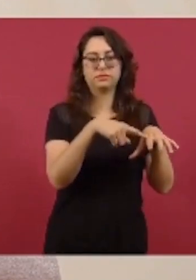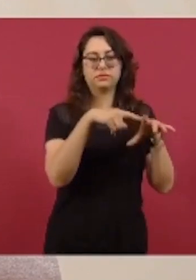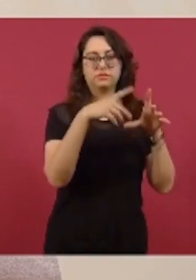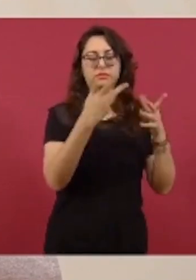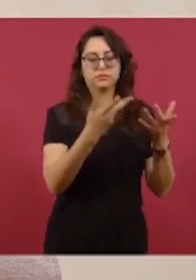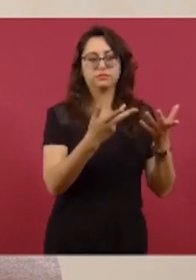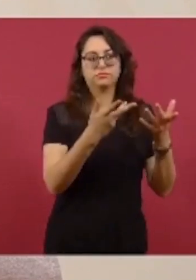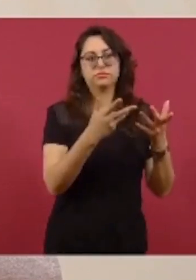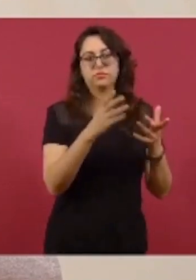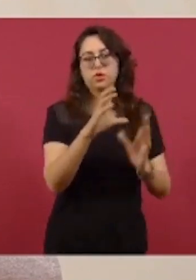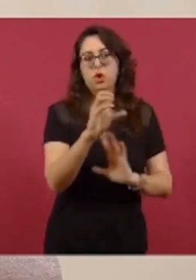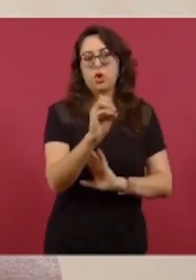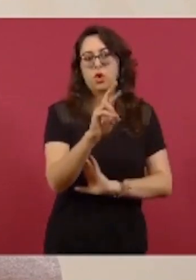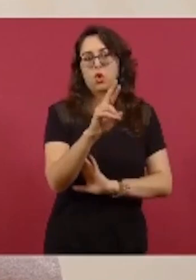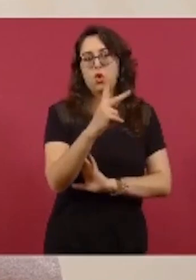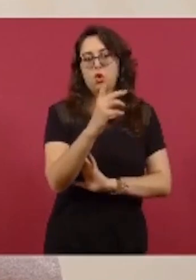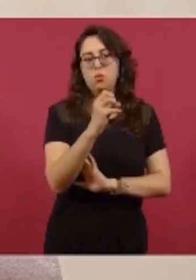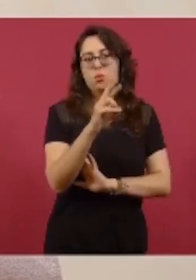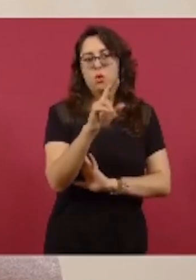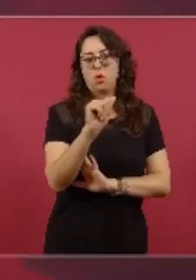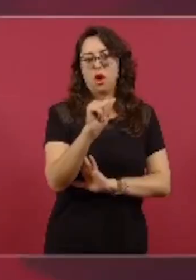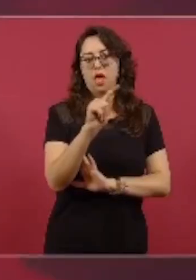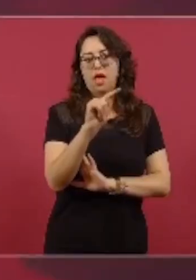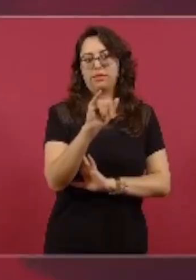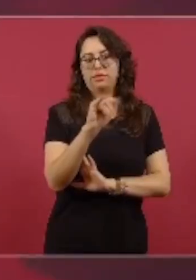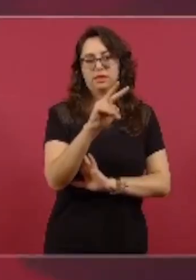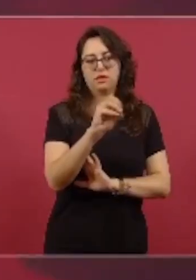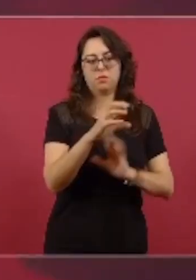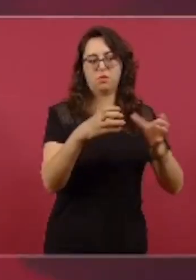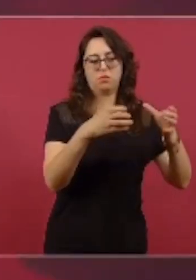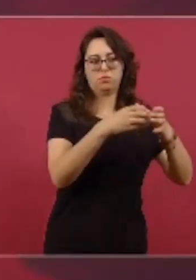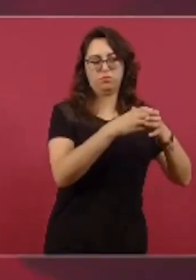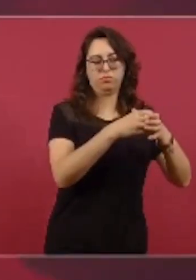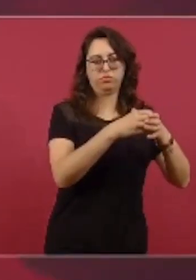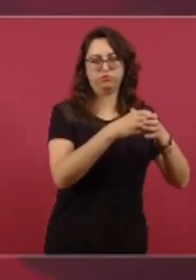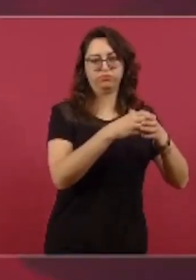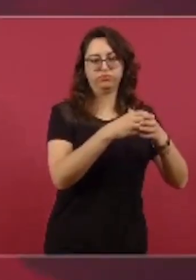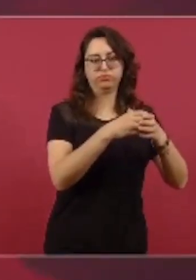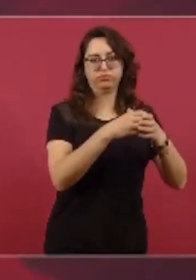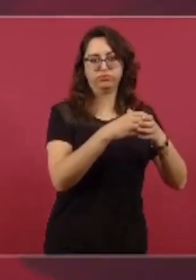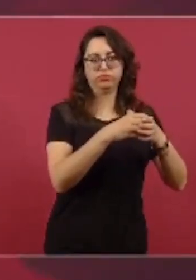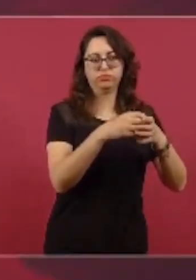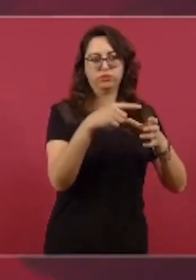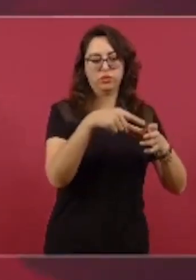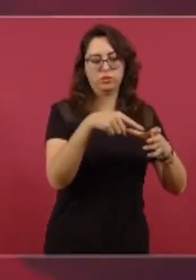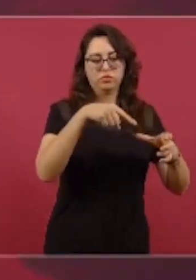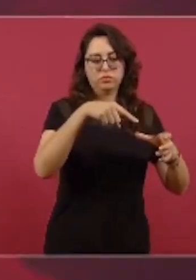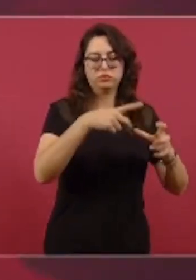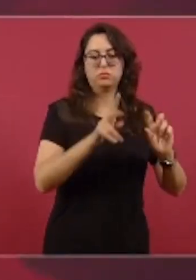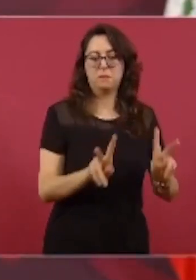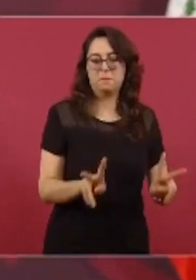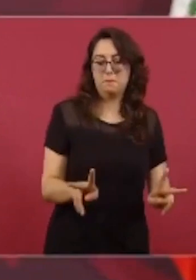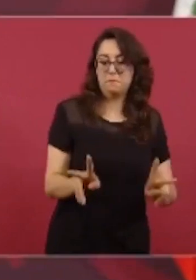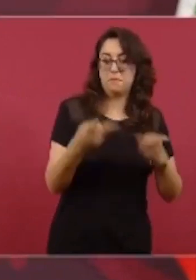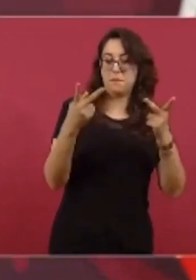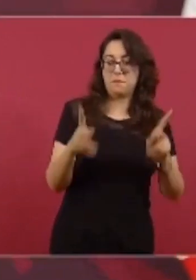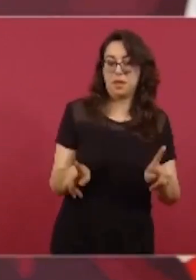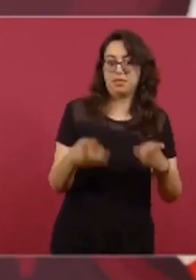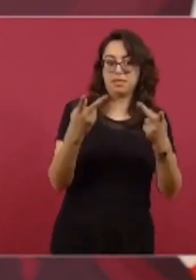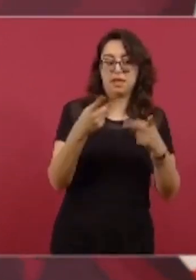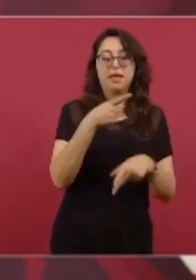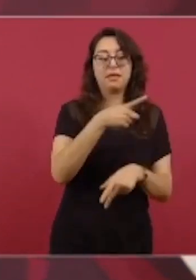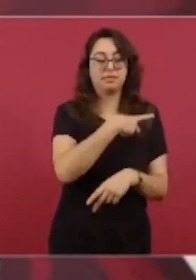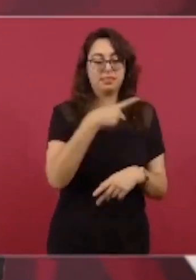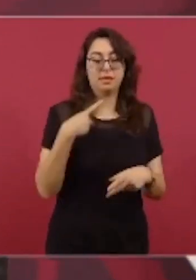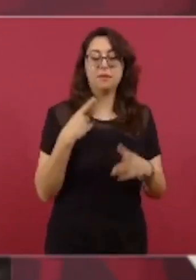a llevar a cabo una operación, tienen que pagar impuestos por eso. O sea, es una